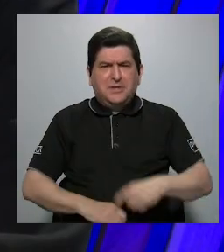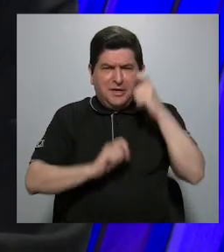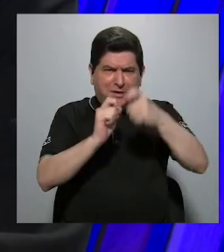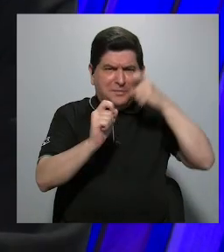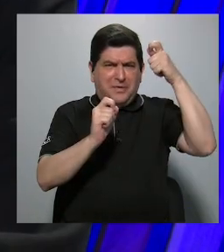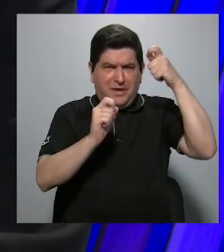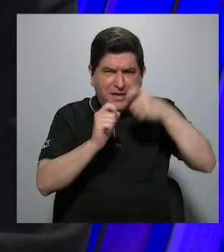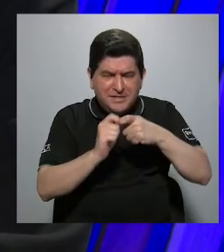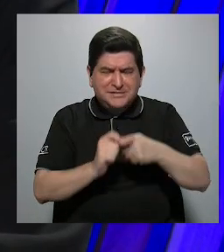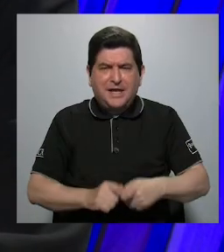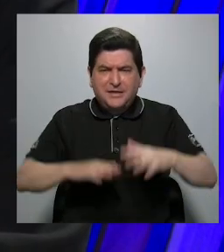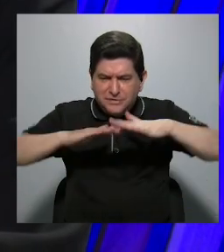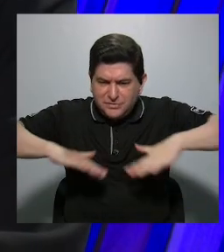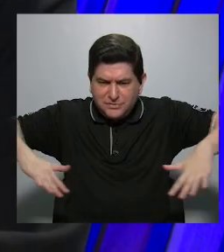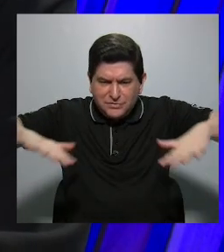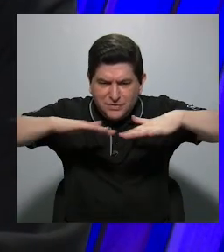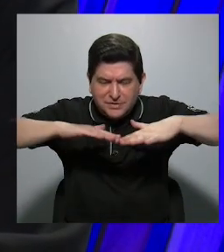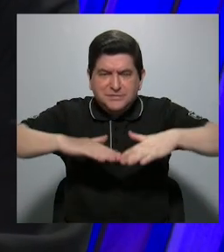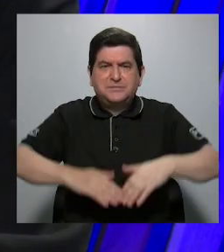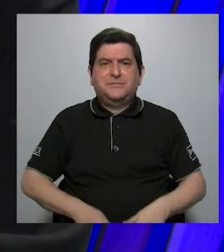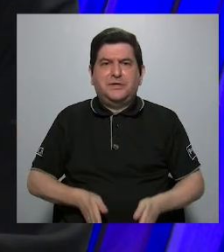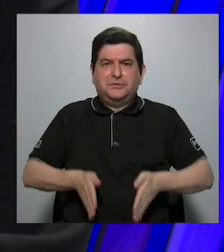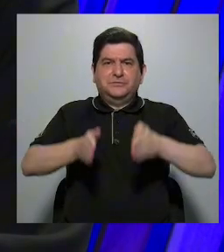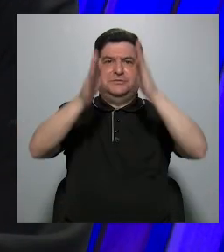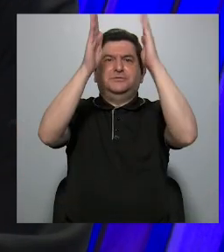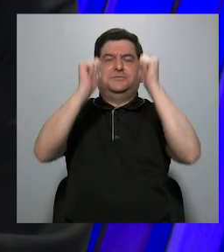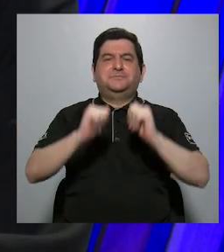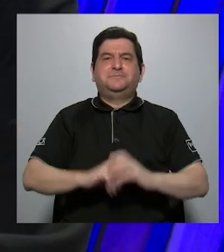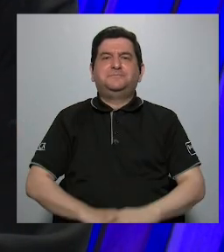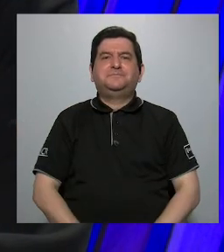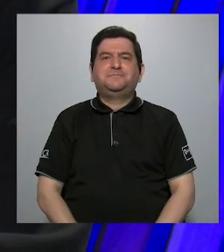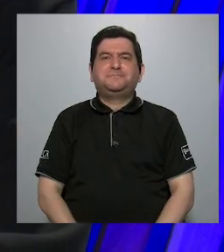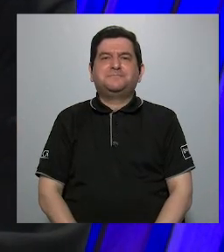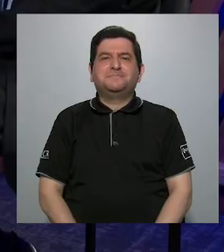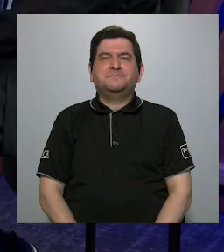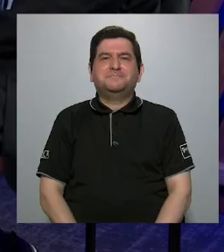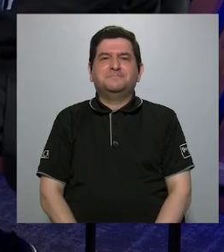descripción bastante precisa del interior del edificio.